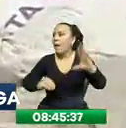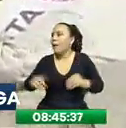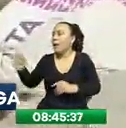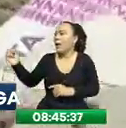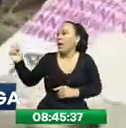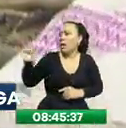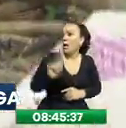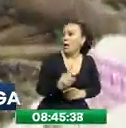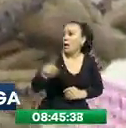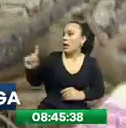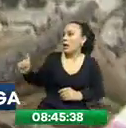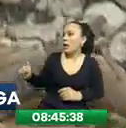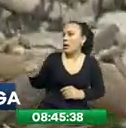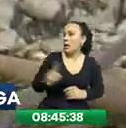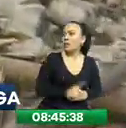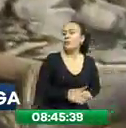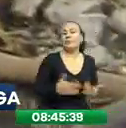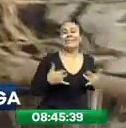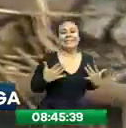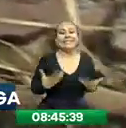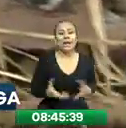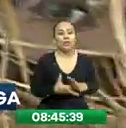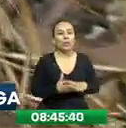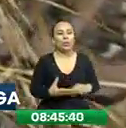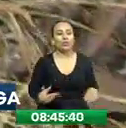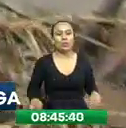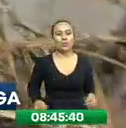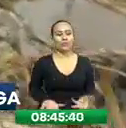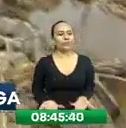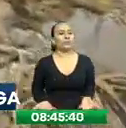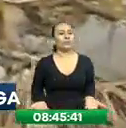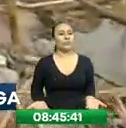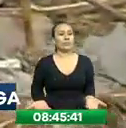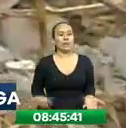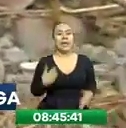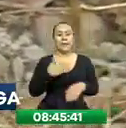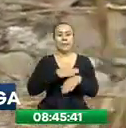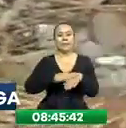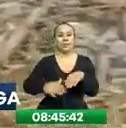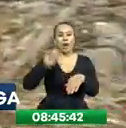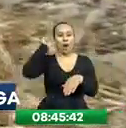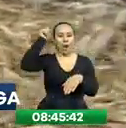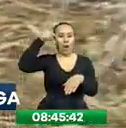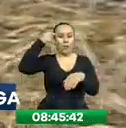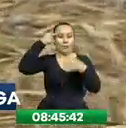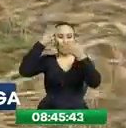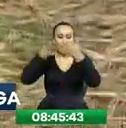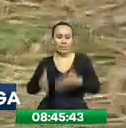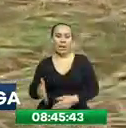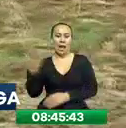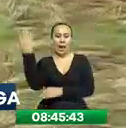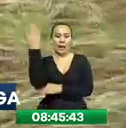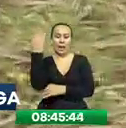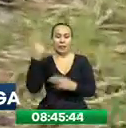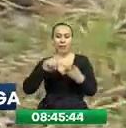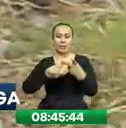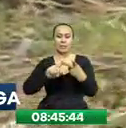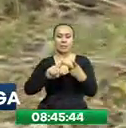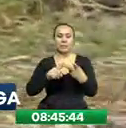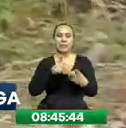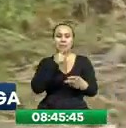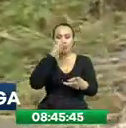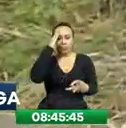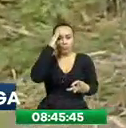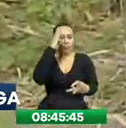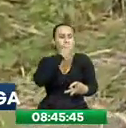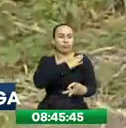bomberos. ¿La solución aquí cuál sería, caballero? La solución, que invito al gobernador, la alcaldesa y al comandante